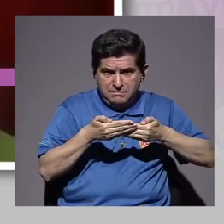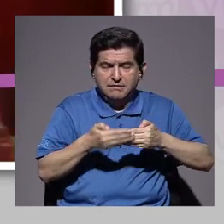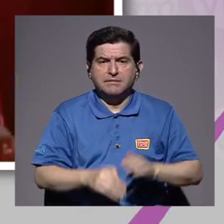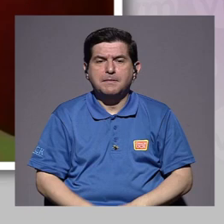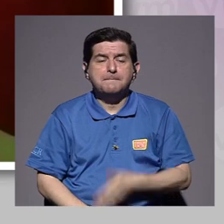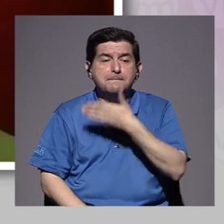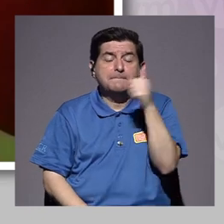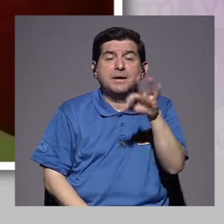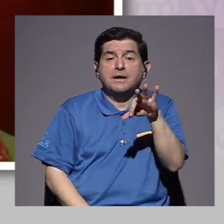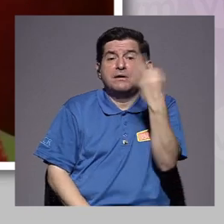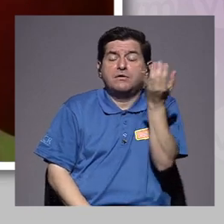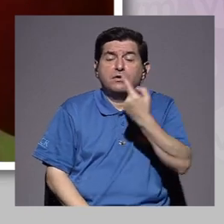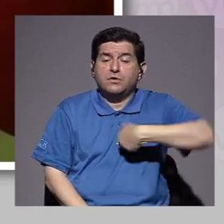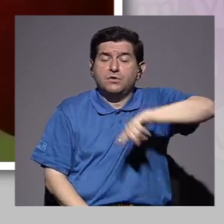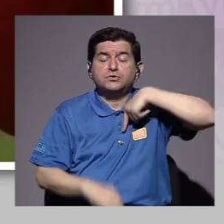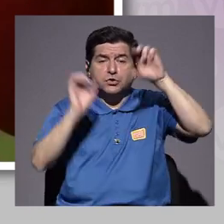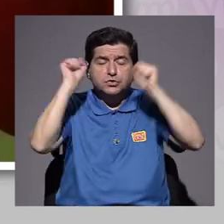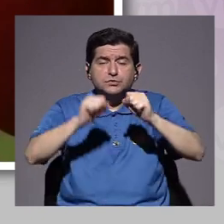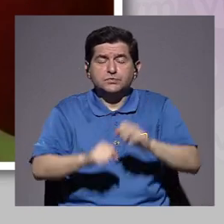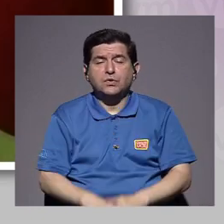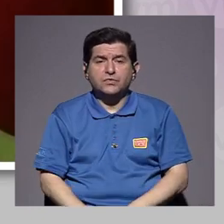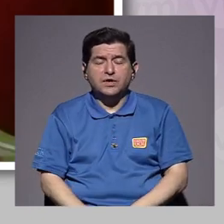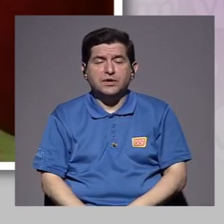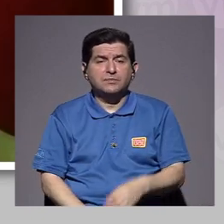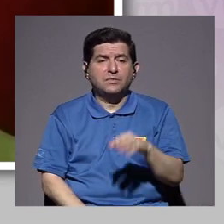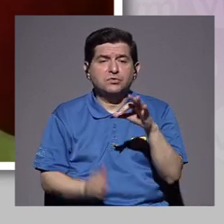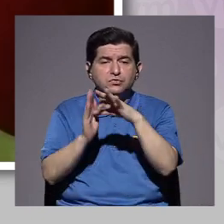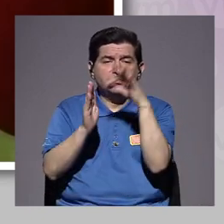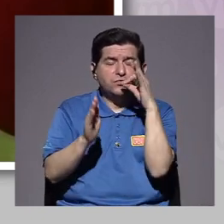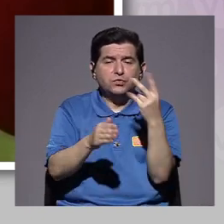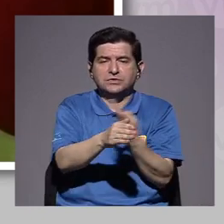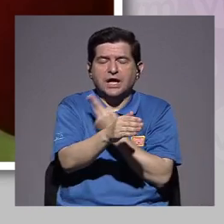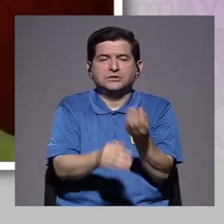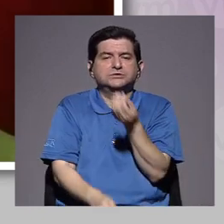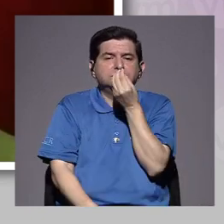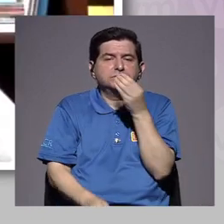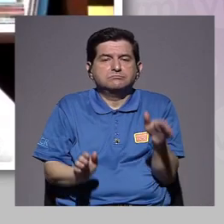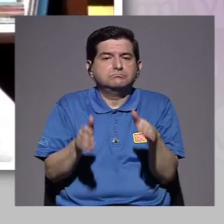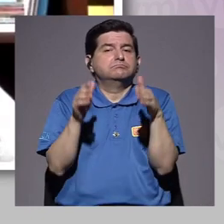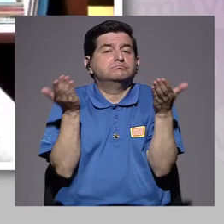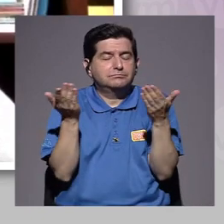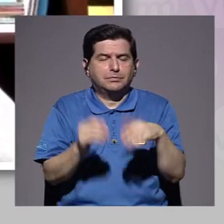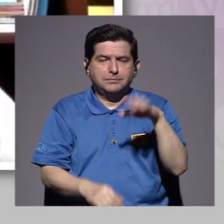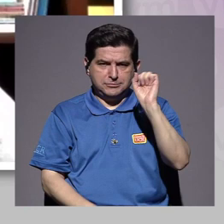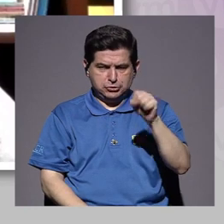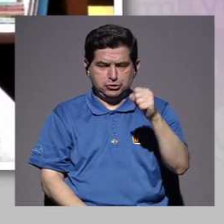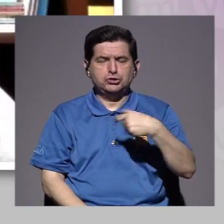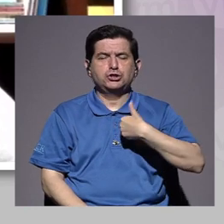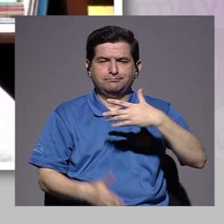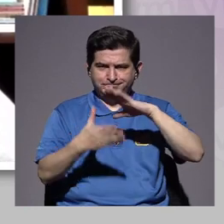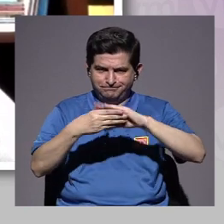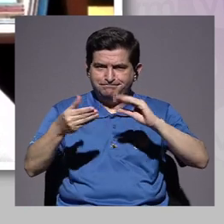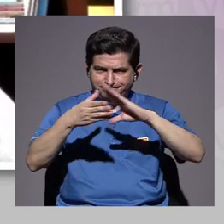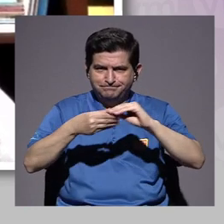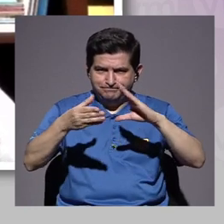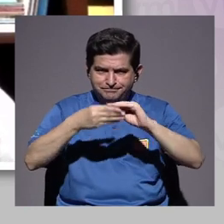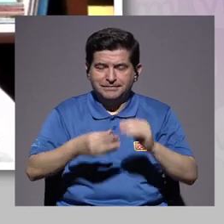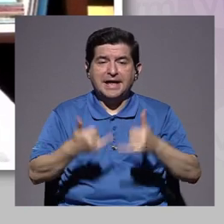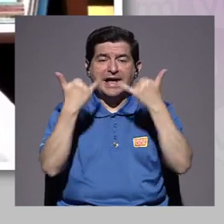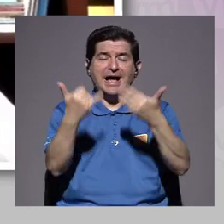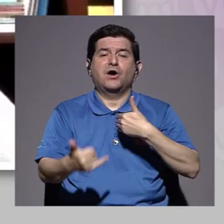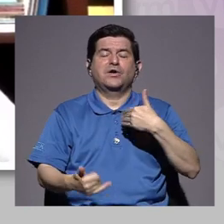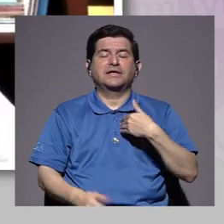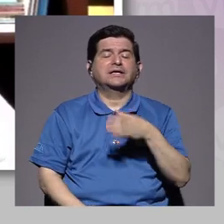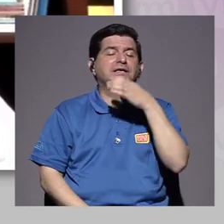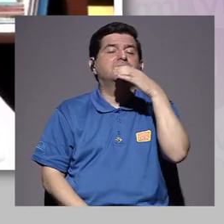es, digamos, cuál es la mejor manera en cómo podemos consumir las frutas y los vegetales. Claro que sí. Les comentaba que